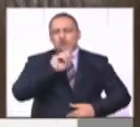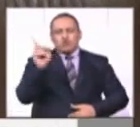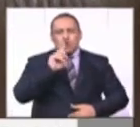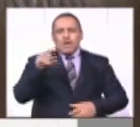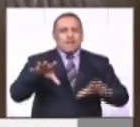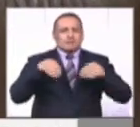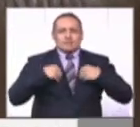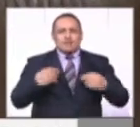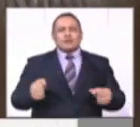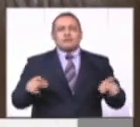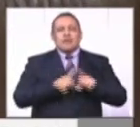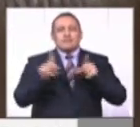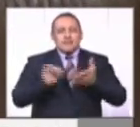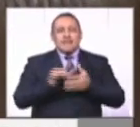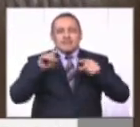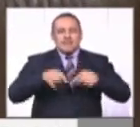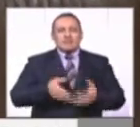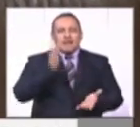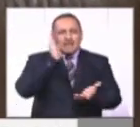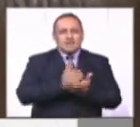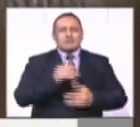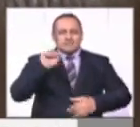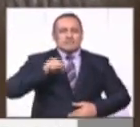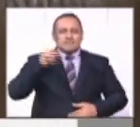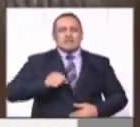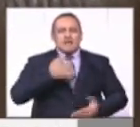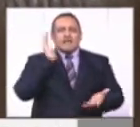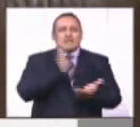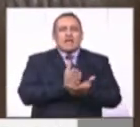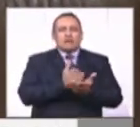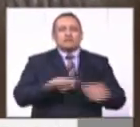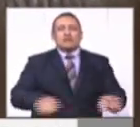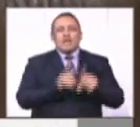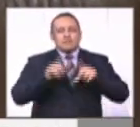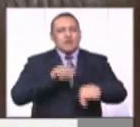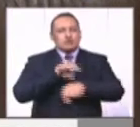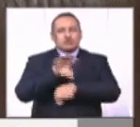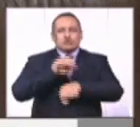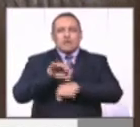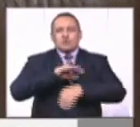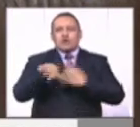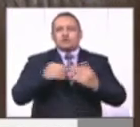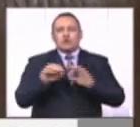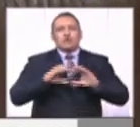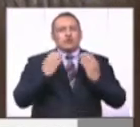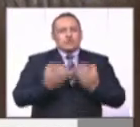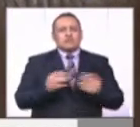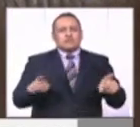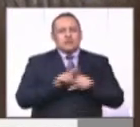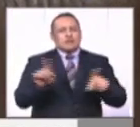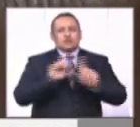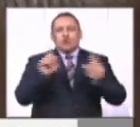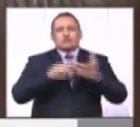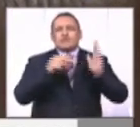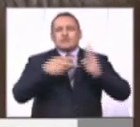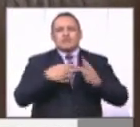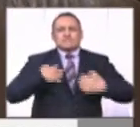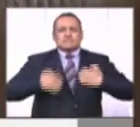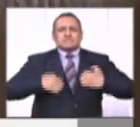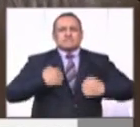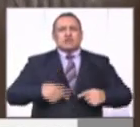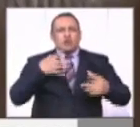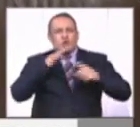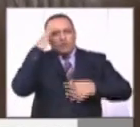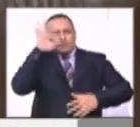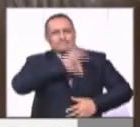lo debemos permitir Y que debe ser sancionado Claro que debe ser sancionado exhortamos a todos nuestros colegas eso no se trata de revanchismo no se trata